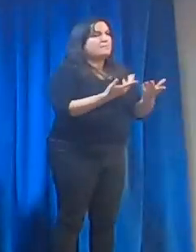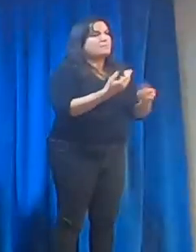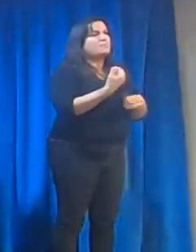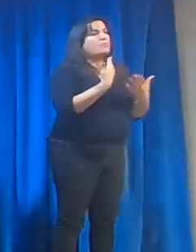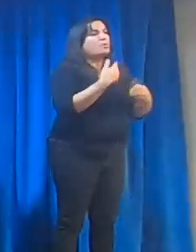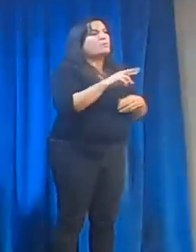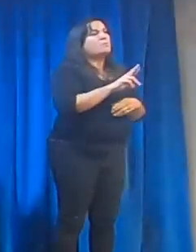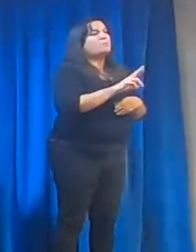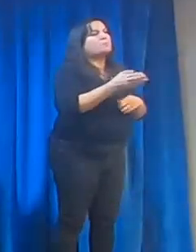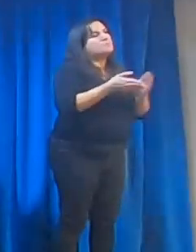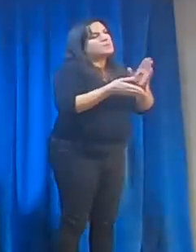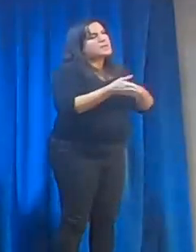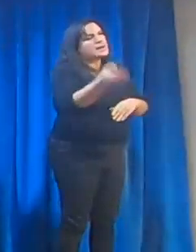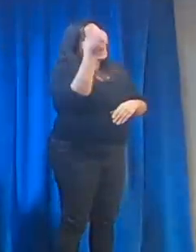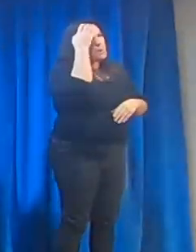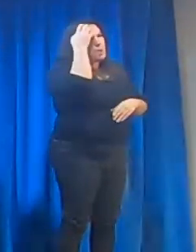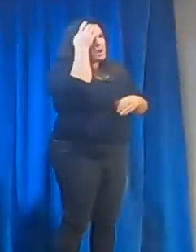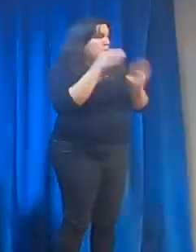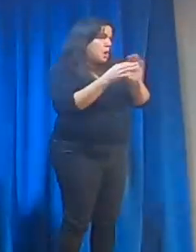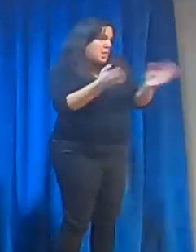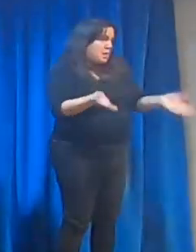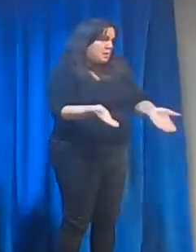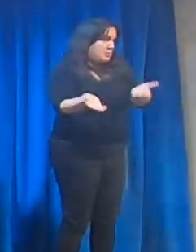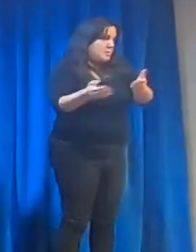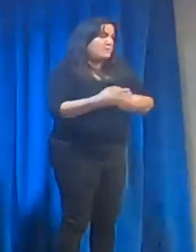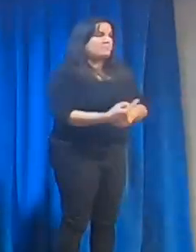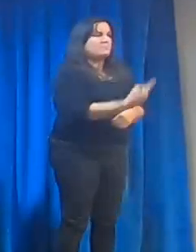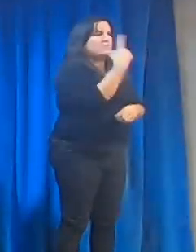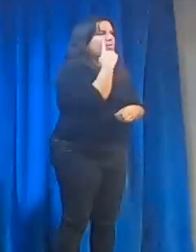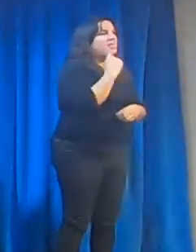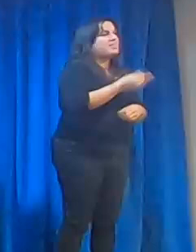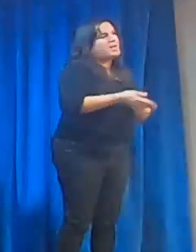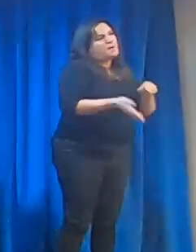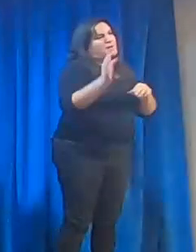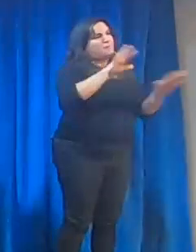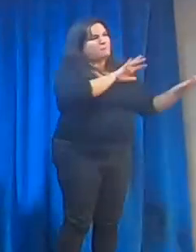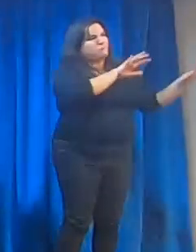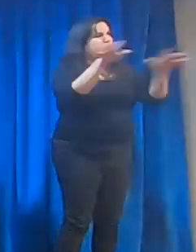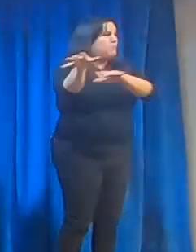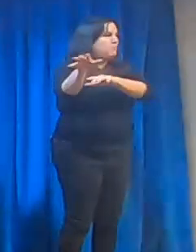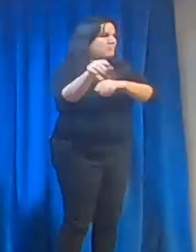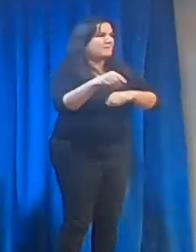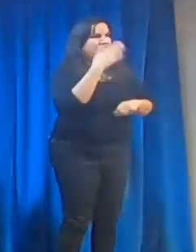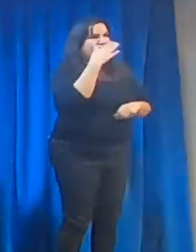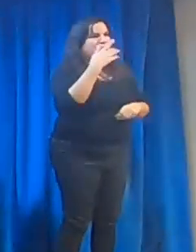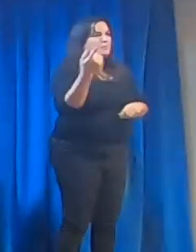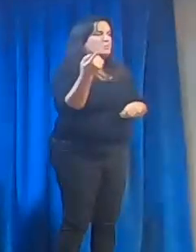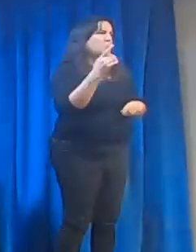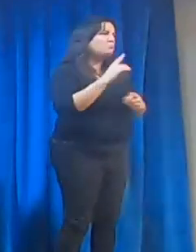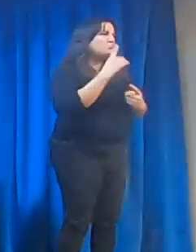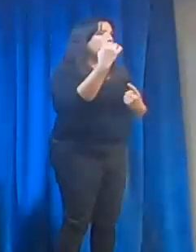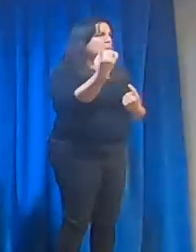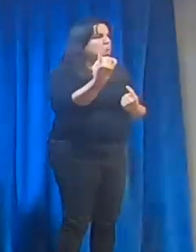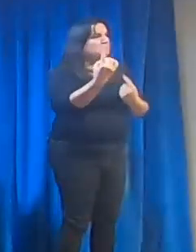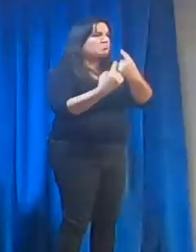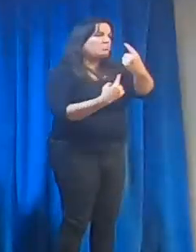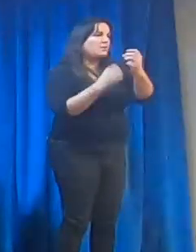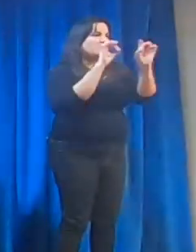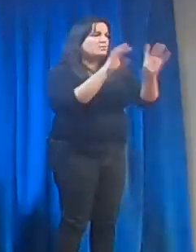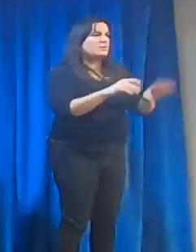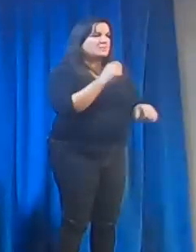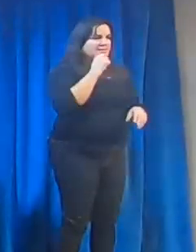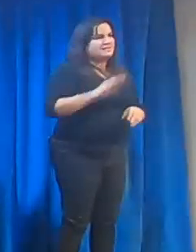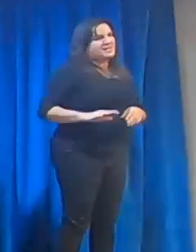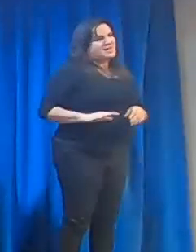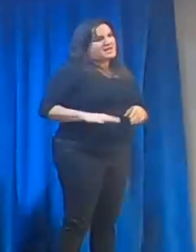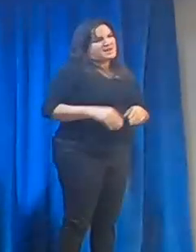al baño. Pueden ir cuando quieran. Primer día van todos, pero después no van cuando lo necesitan, nada más. Pero también